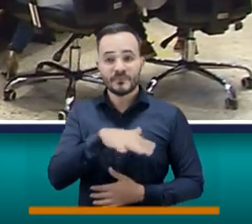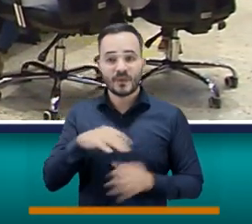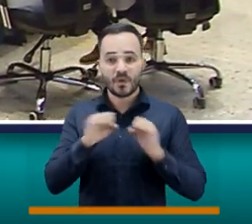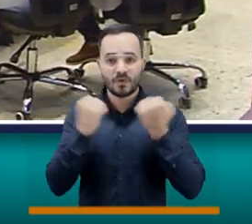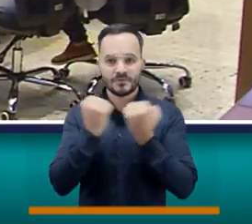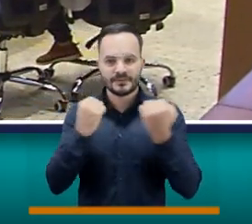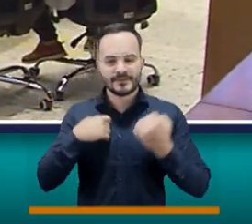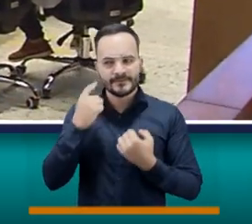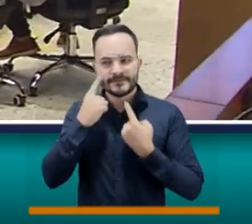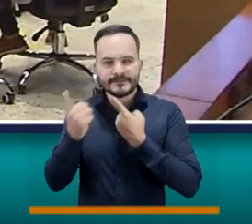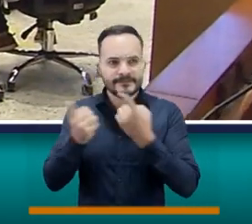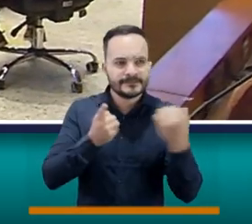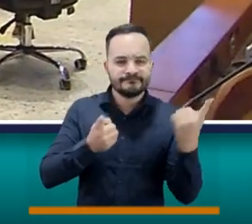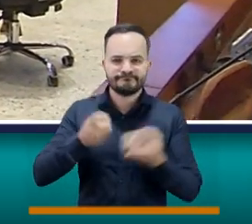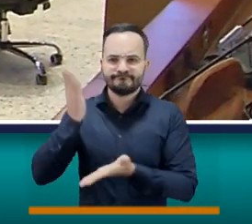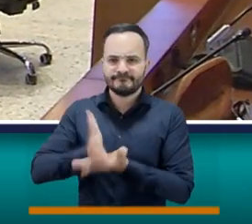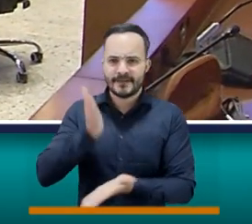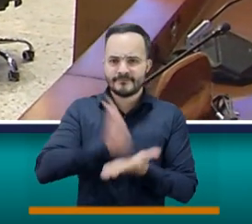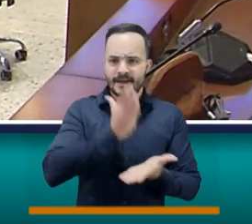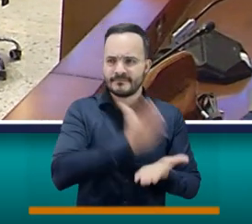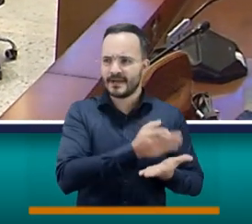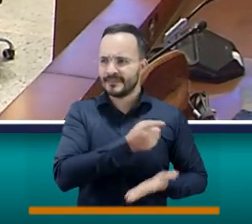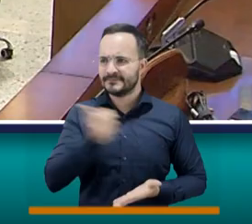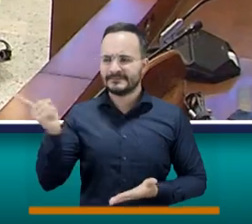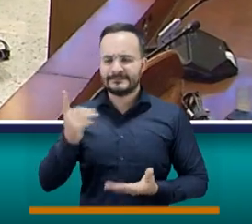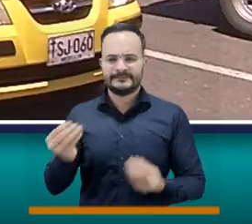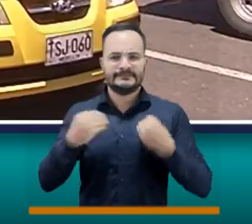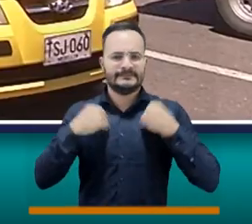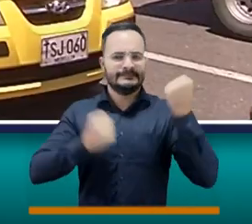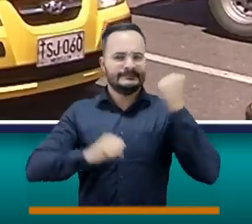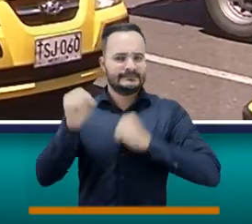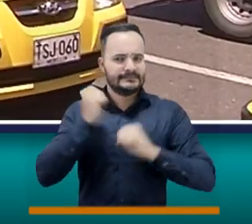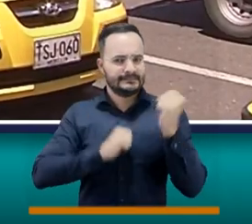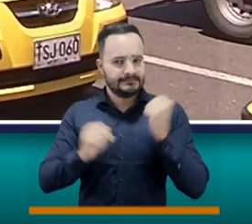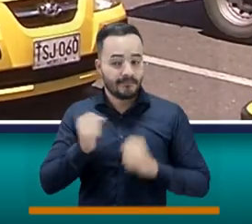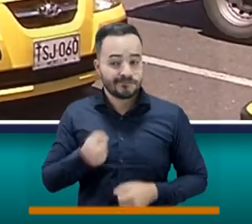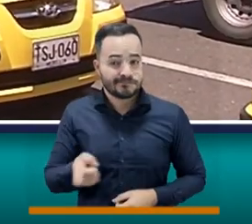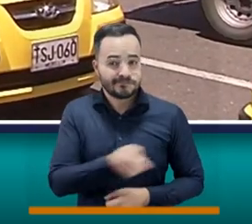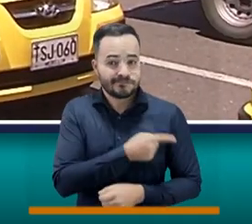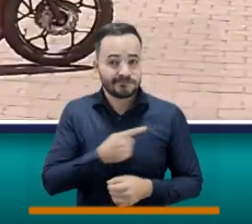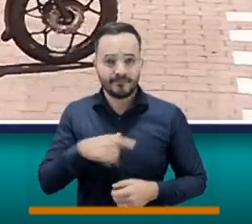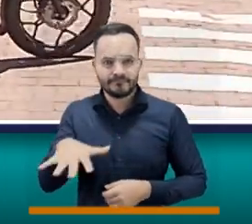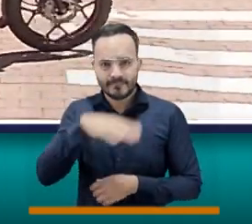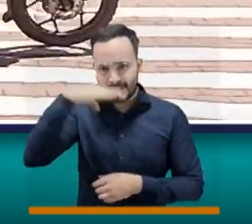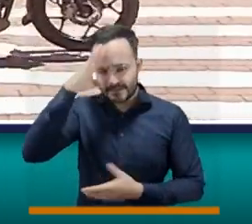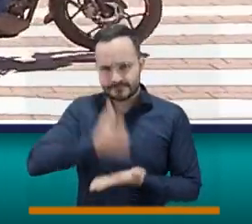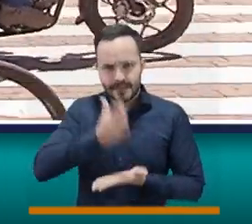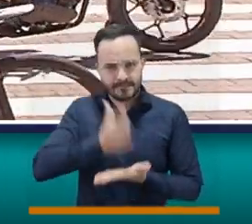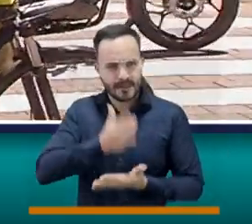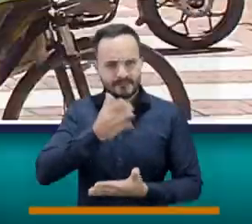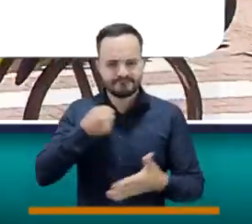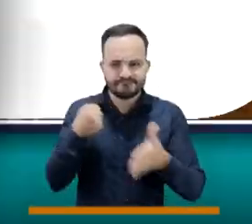Le preocupa al Consejo los altos índices de accidentalidad y muerte en las vías de Medellín.